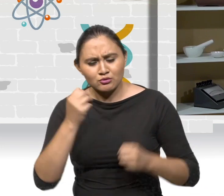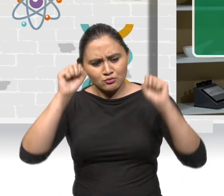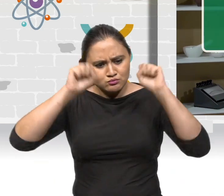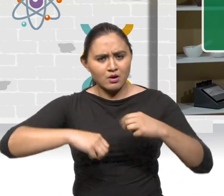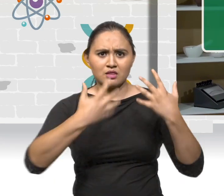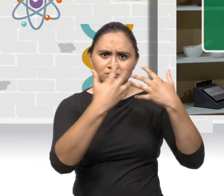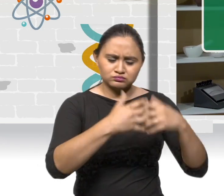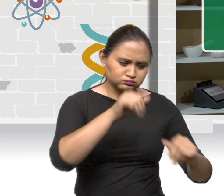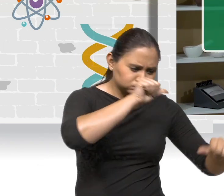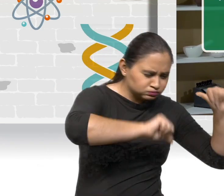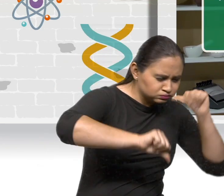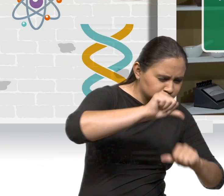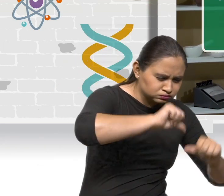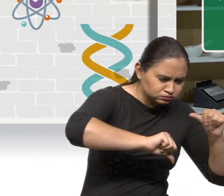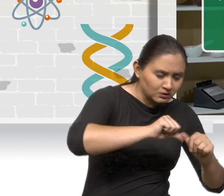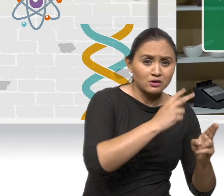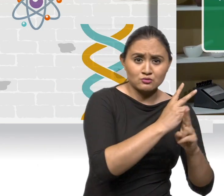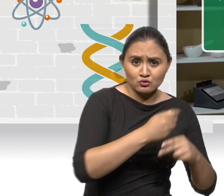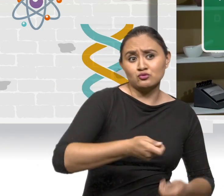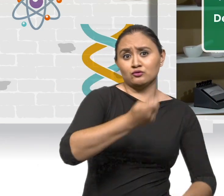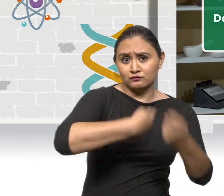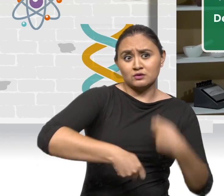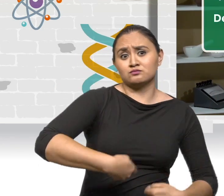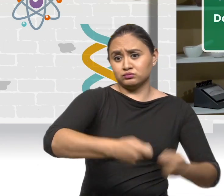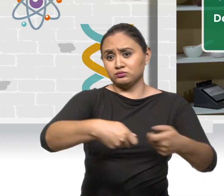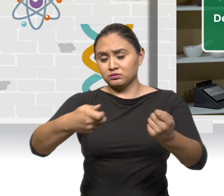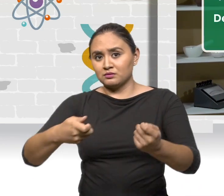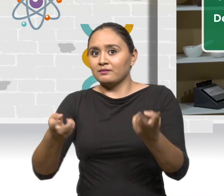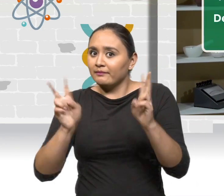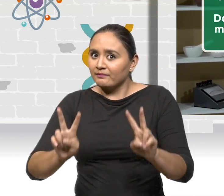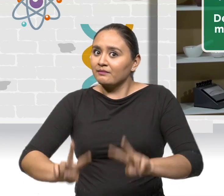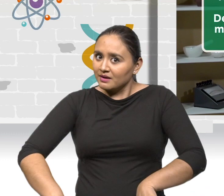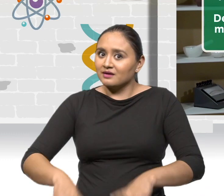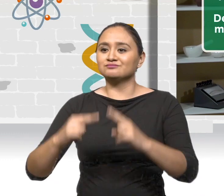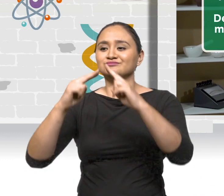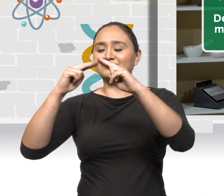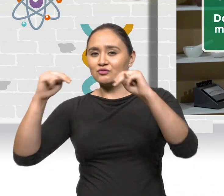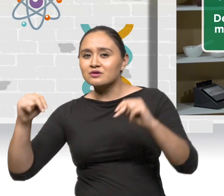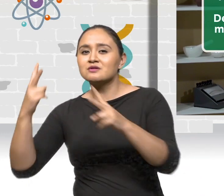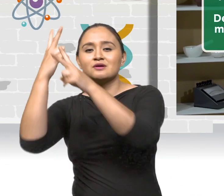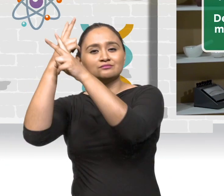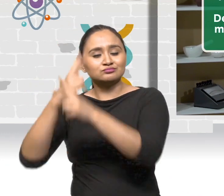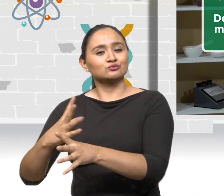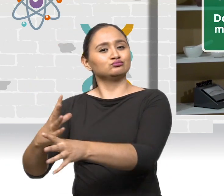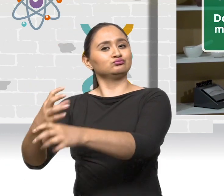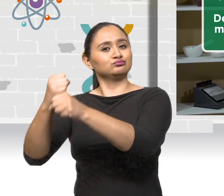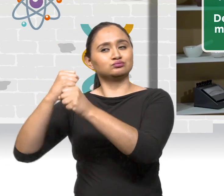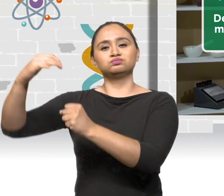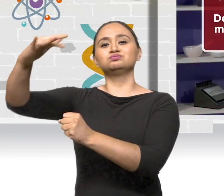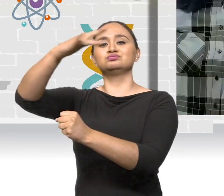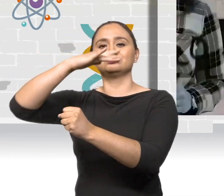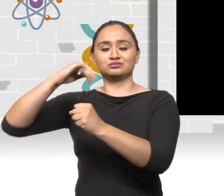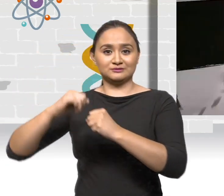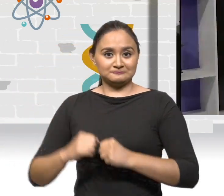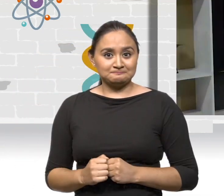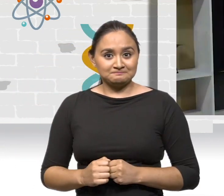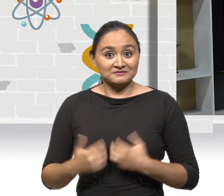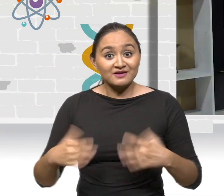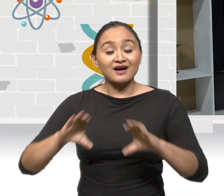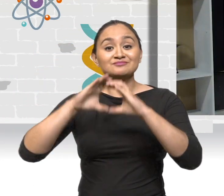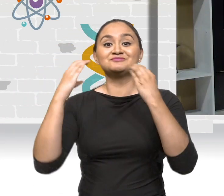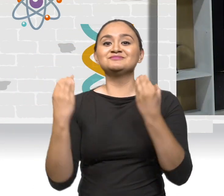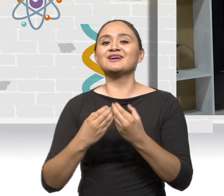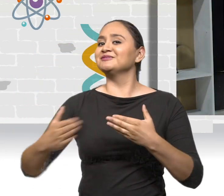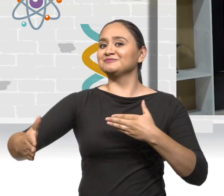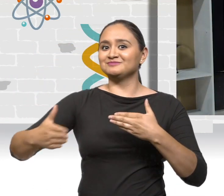cuidar el entorno, no contaminar, no sobreexplotar y desarrollar productos que sean cada vez más amigables con el medio ambiente. Hasta aquí